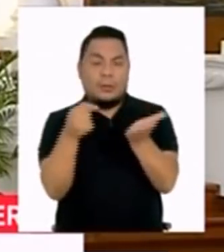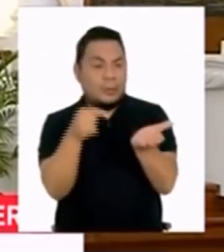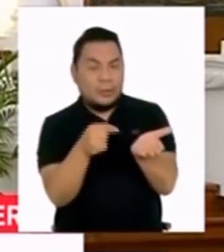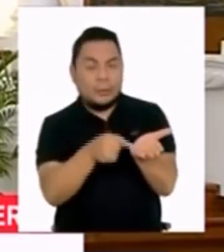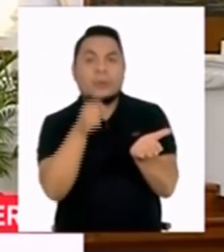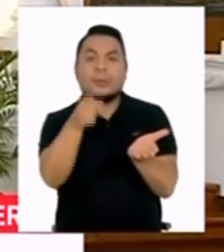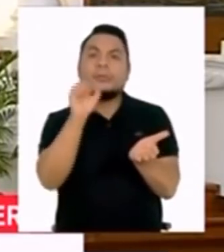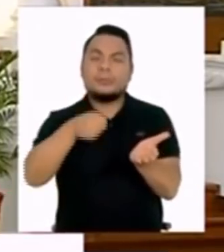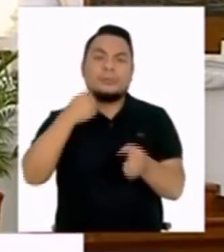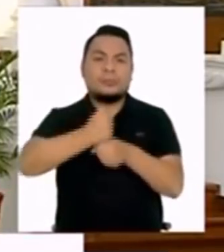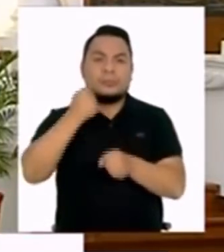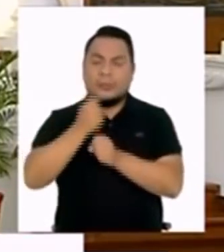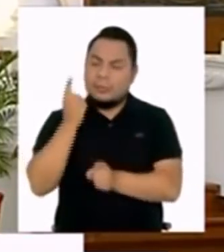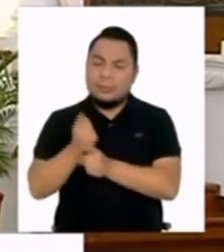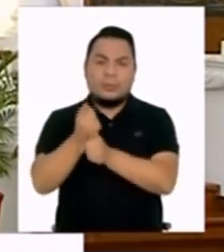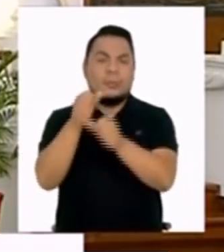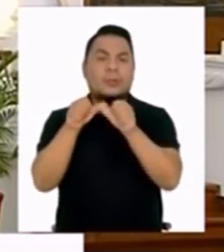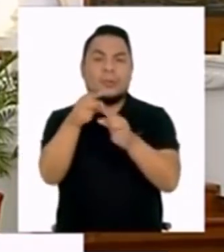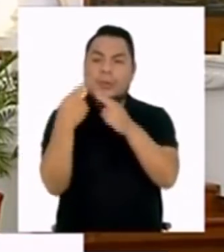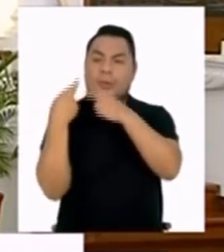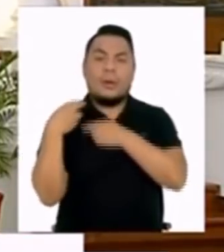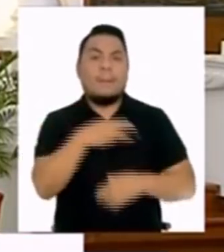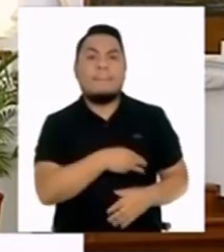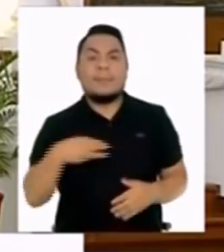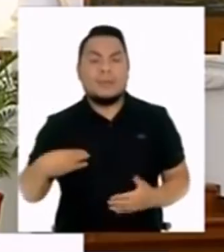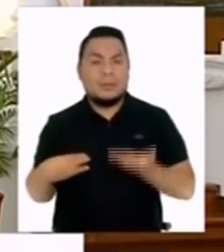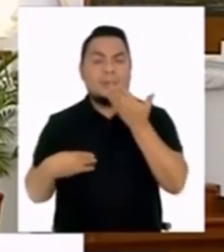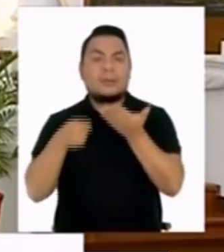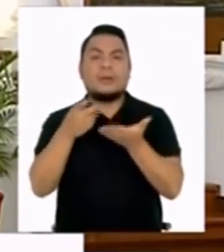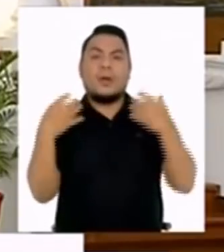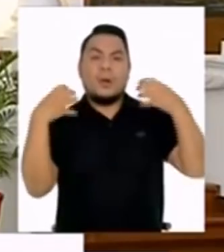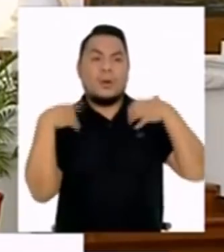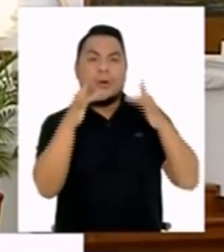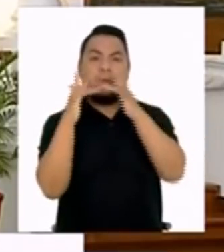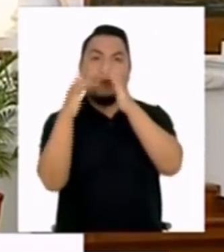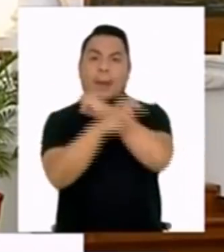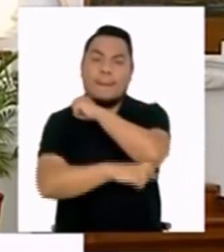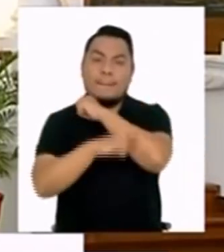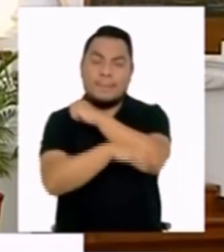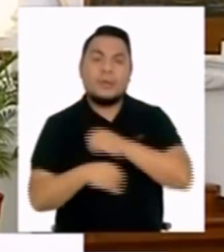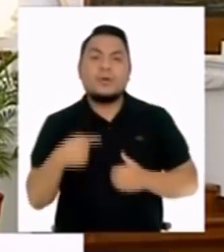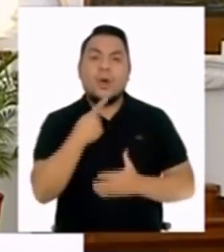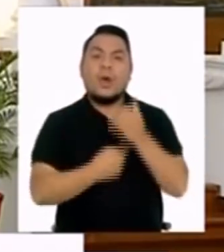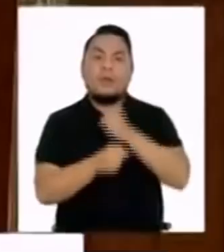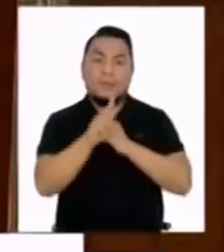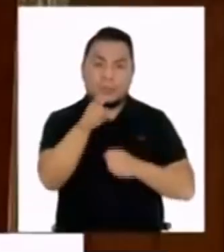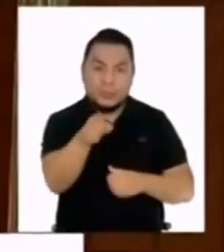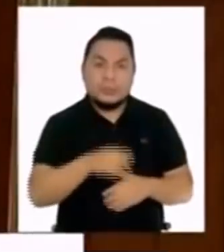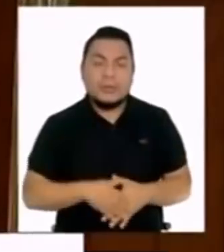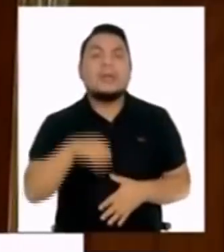evangelios desempeñar leal y fielmente el cargo de ministro de Estado en el despacho de Relaciones Exteriores que os